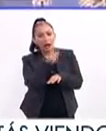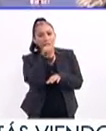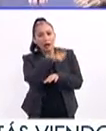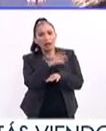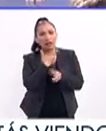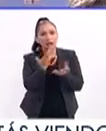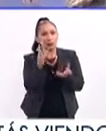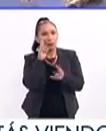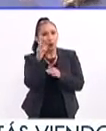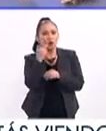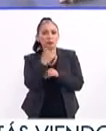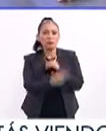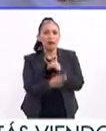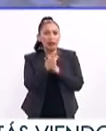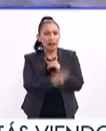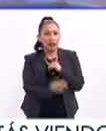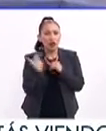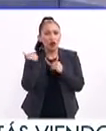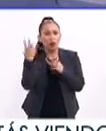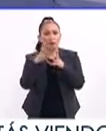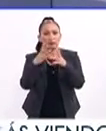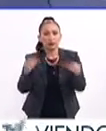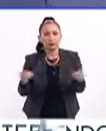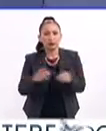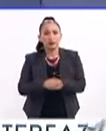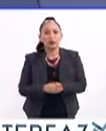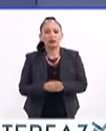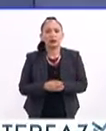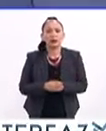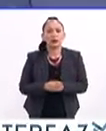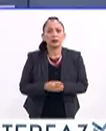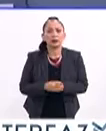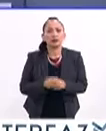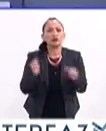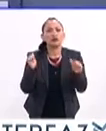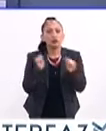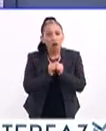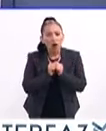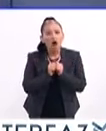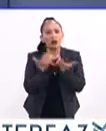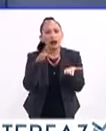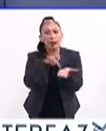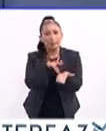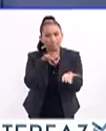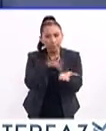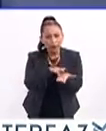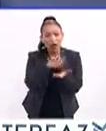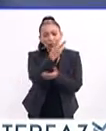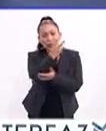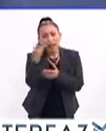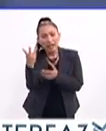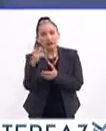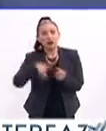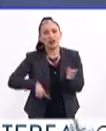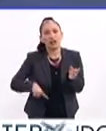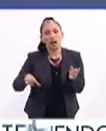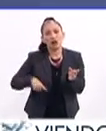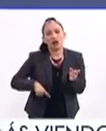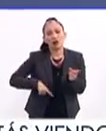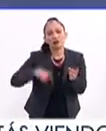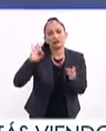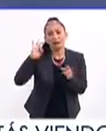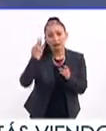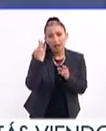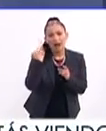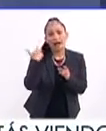están en muy alto riesgo de desaparición. Claro. Mediante el apoyo de los 3 niveles de gobierno, a